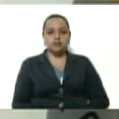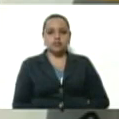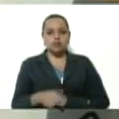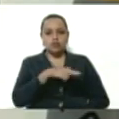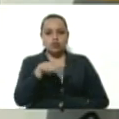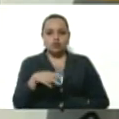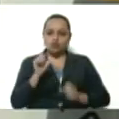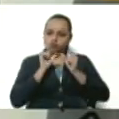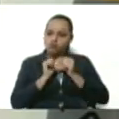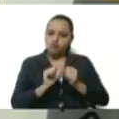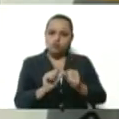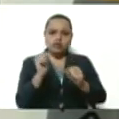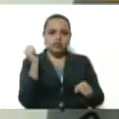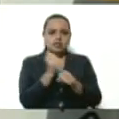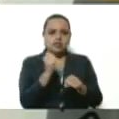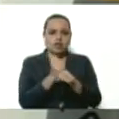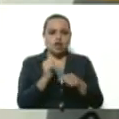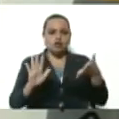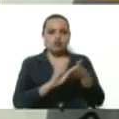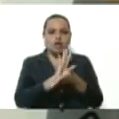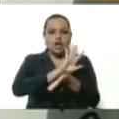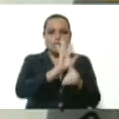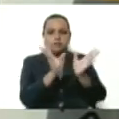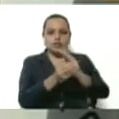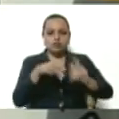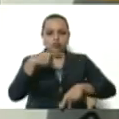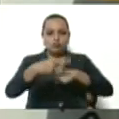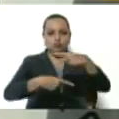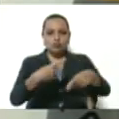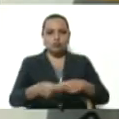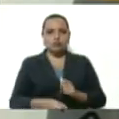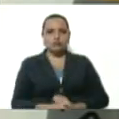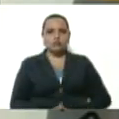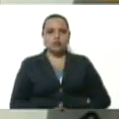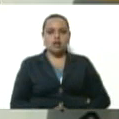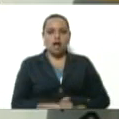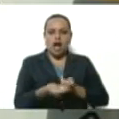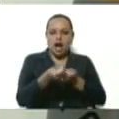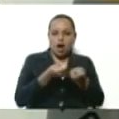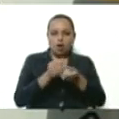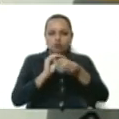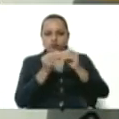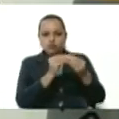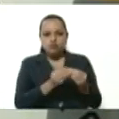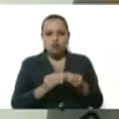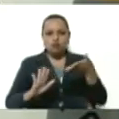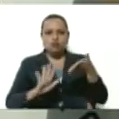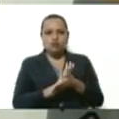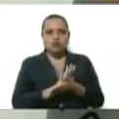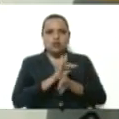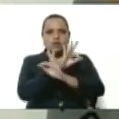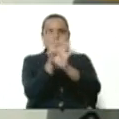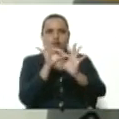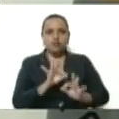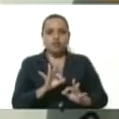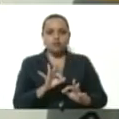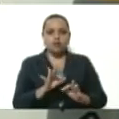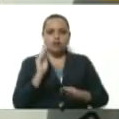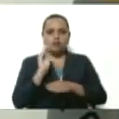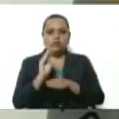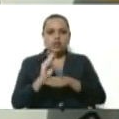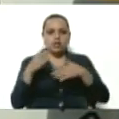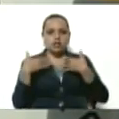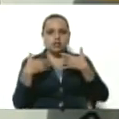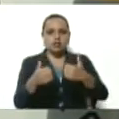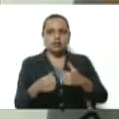nos mantenemos trabajando en la adecuación de los procesos ajustados a la generación de condiciones de bioseguridad